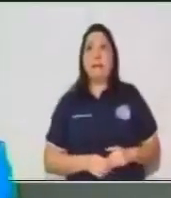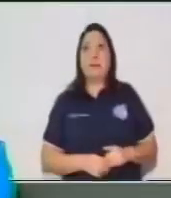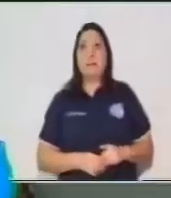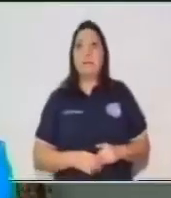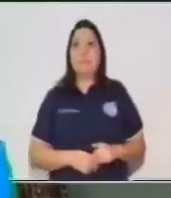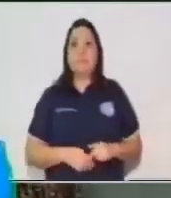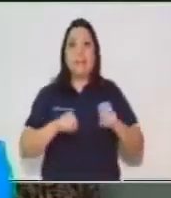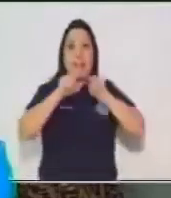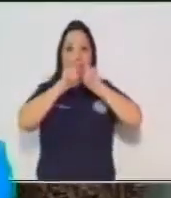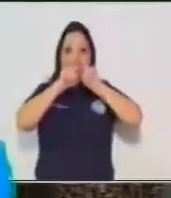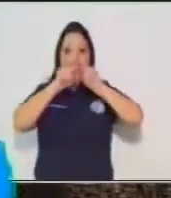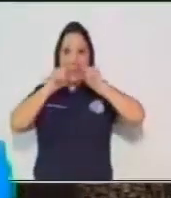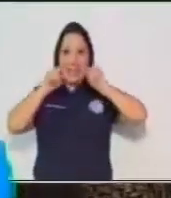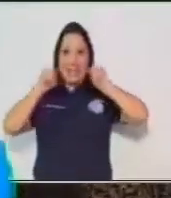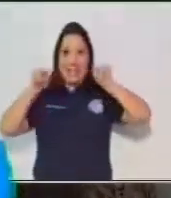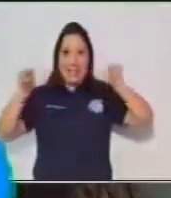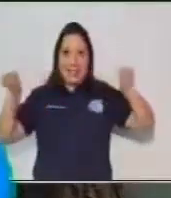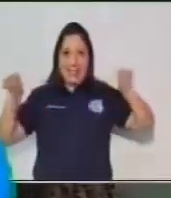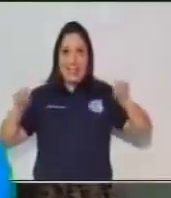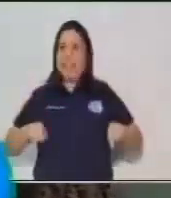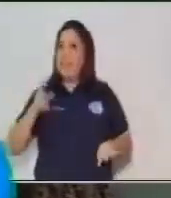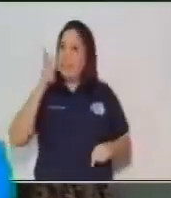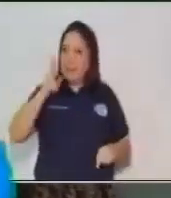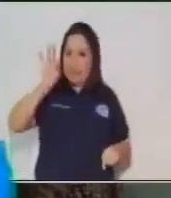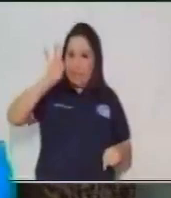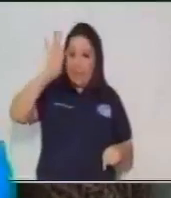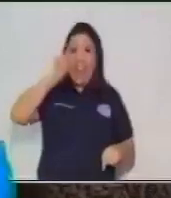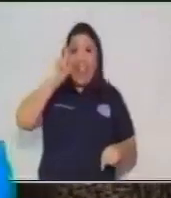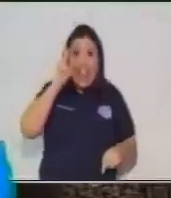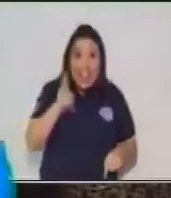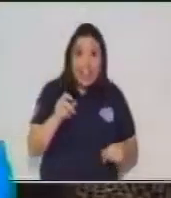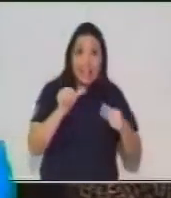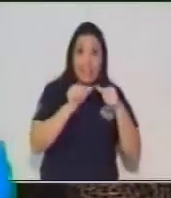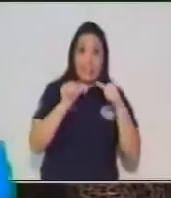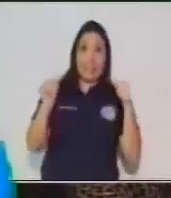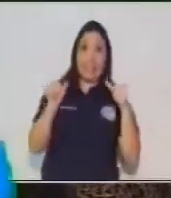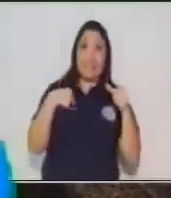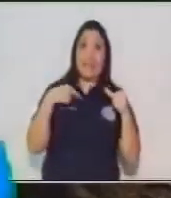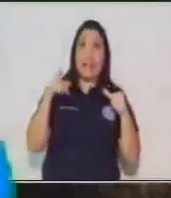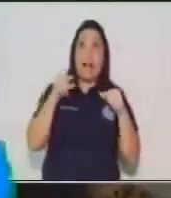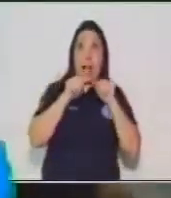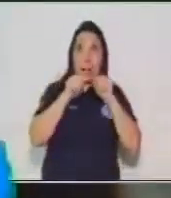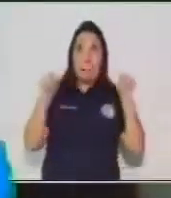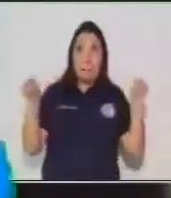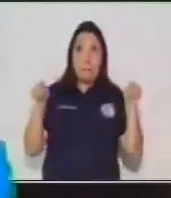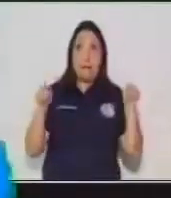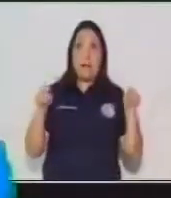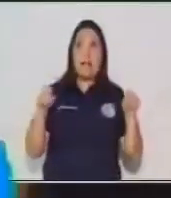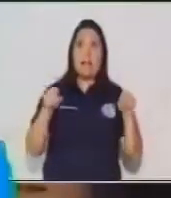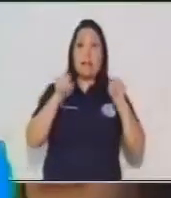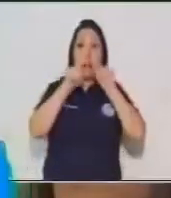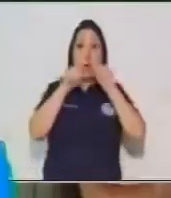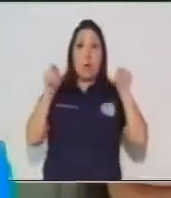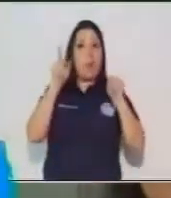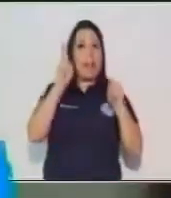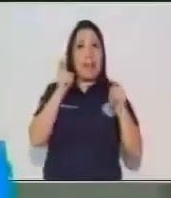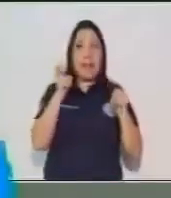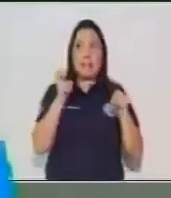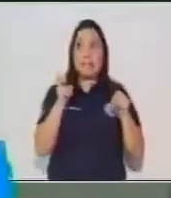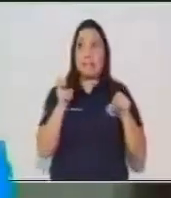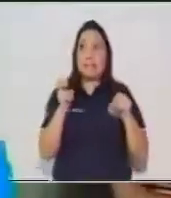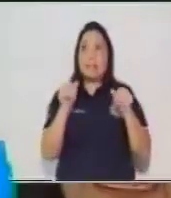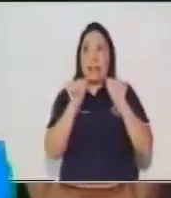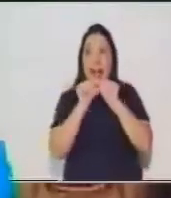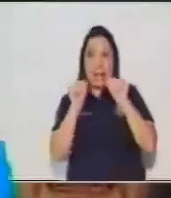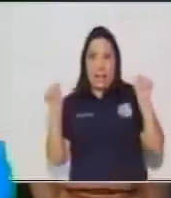la línea recta. Entonces, el camino más corto entre dos puntos siempre